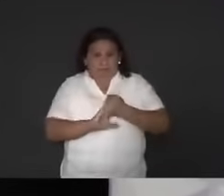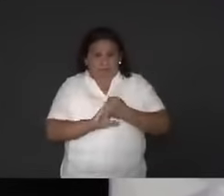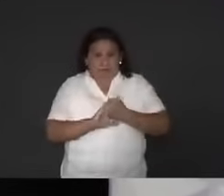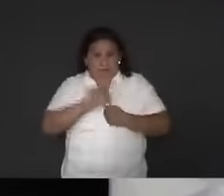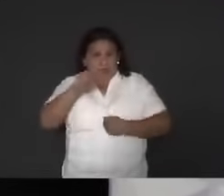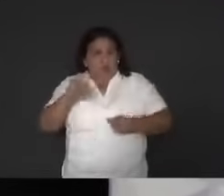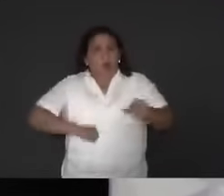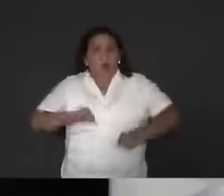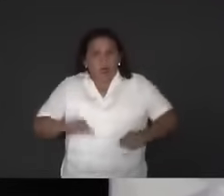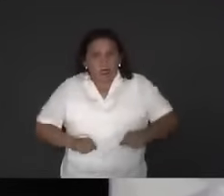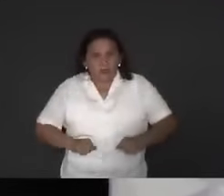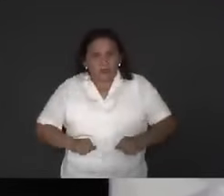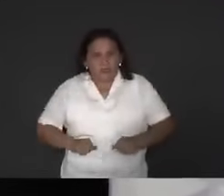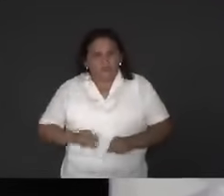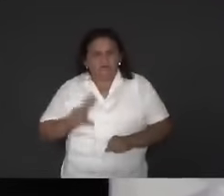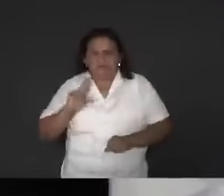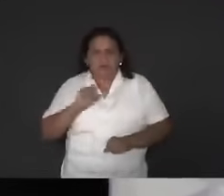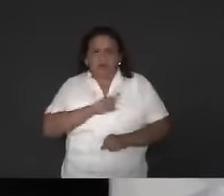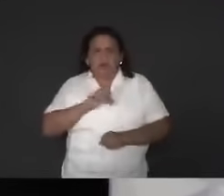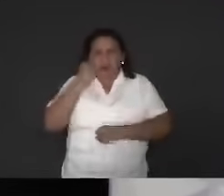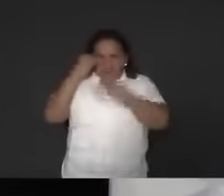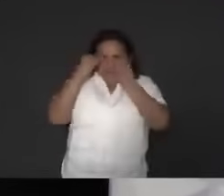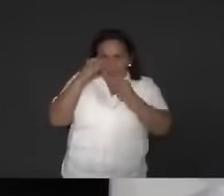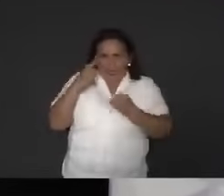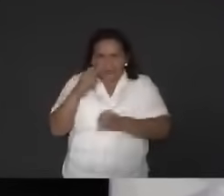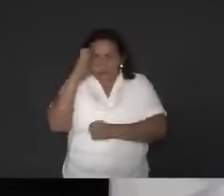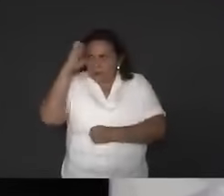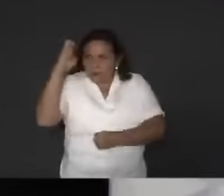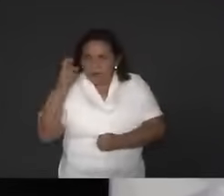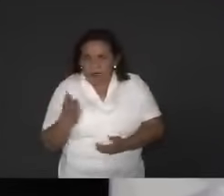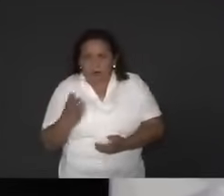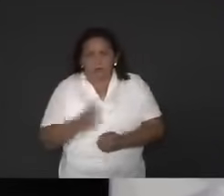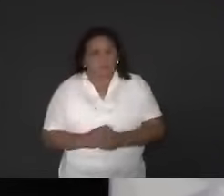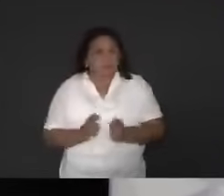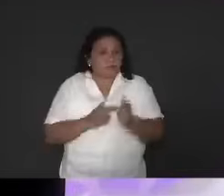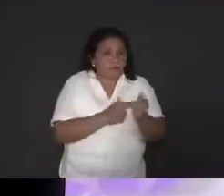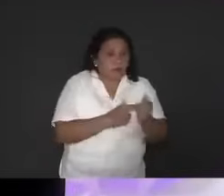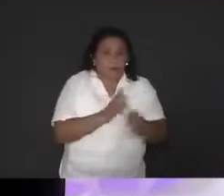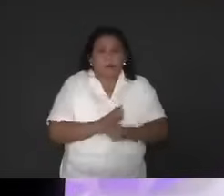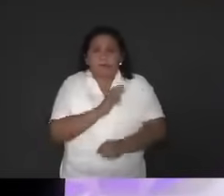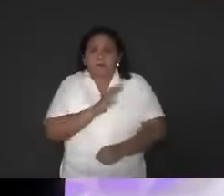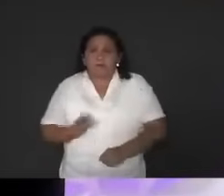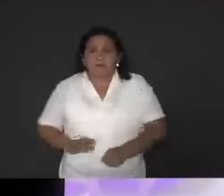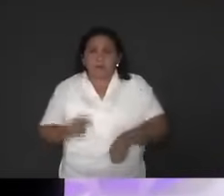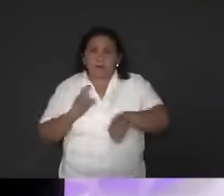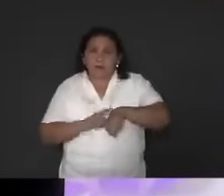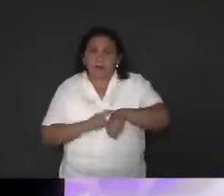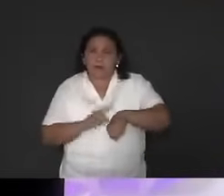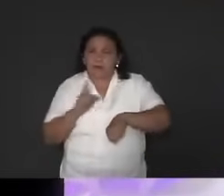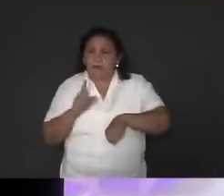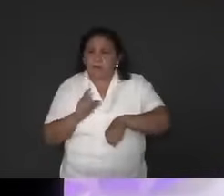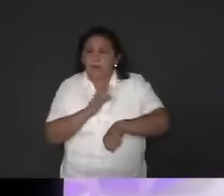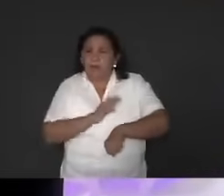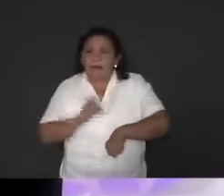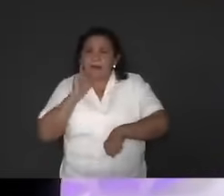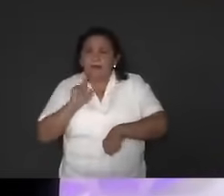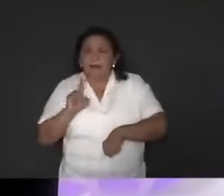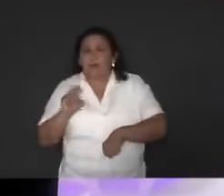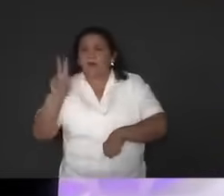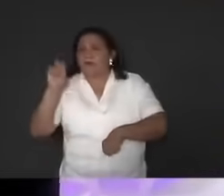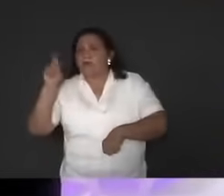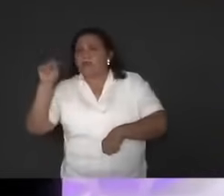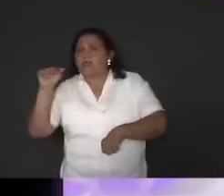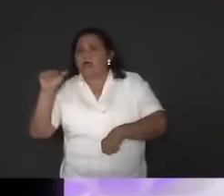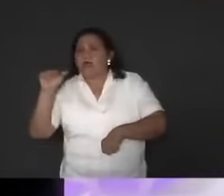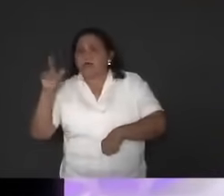de acciones y se trata de hechos, no de ideas y no de sueños. Continuamos con el uso de la bolsa de tiempo. Le damos la palabra a la candidata Vida Gómez